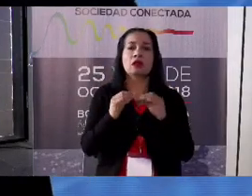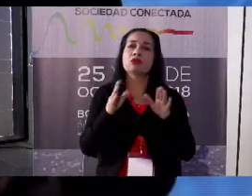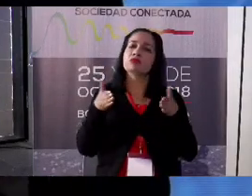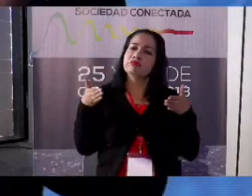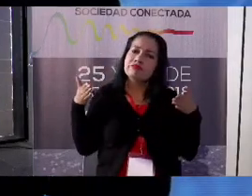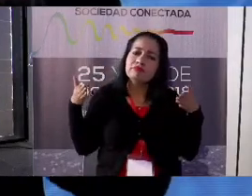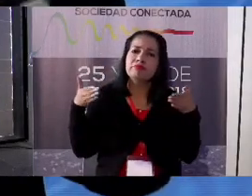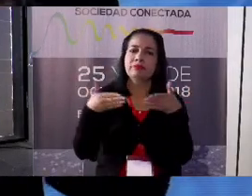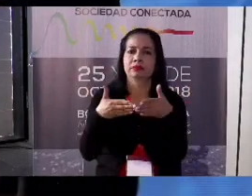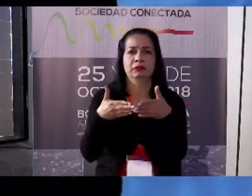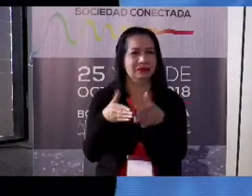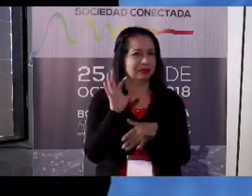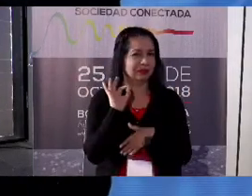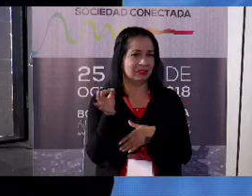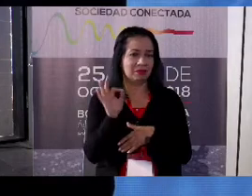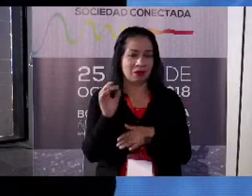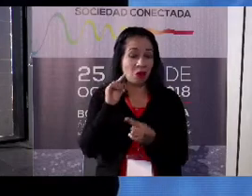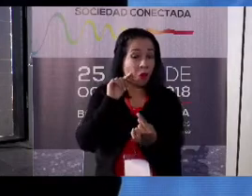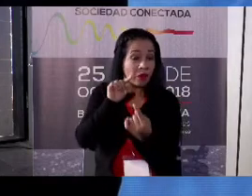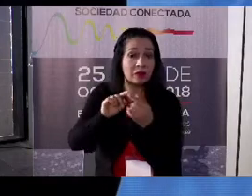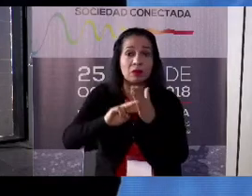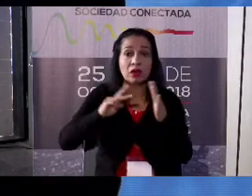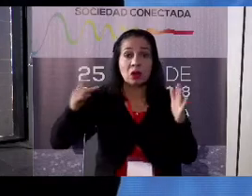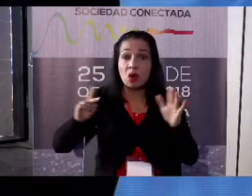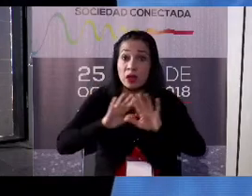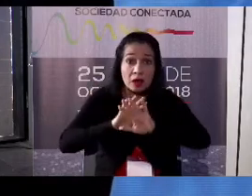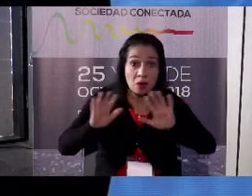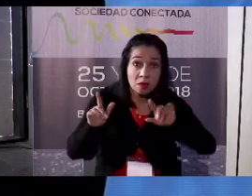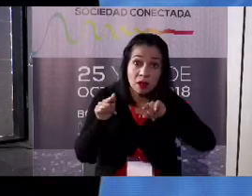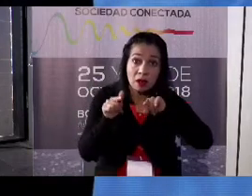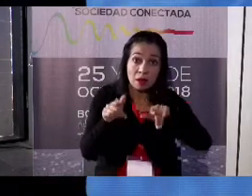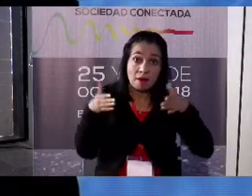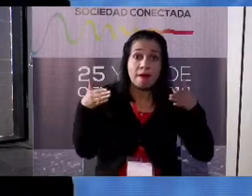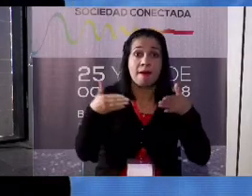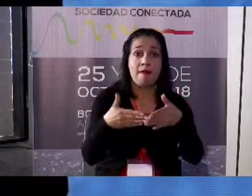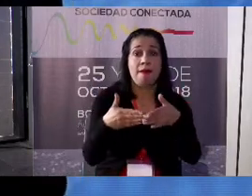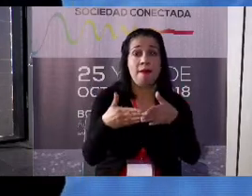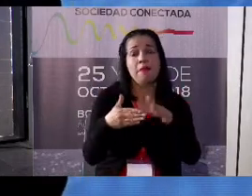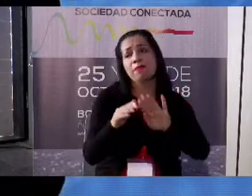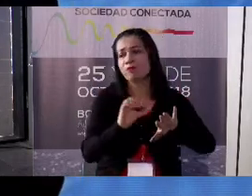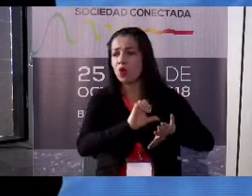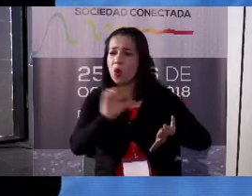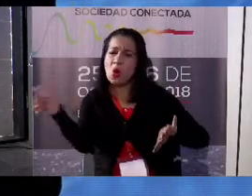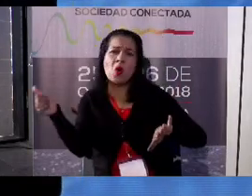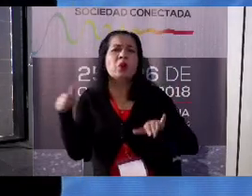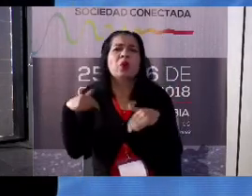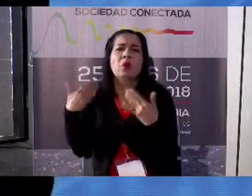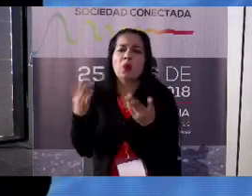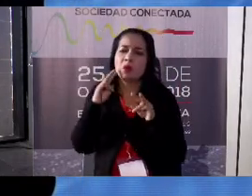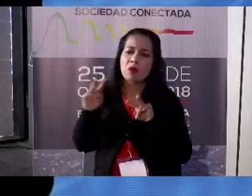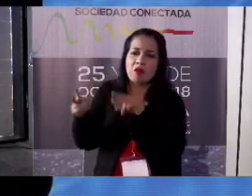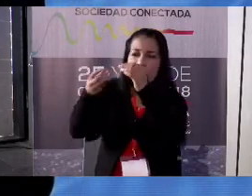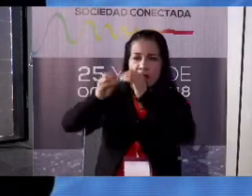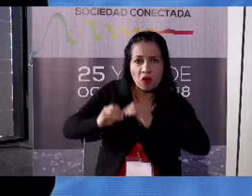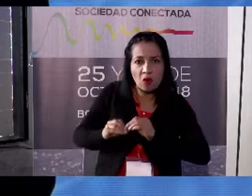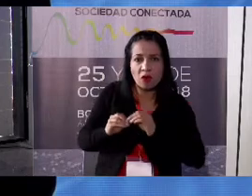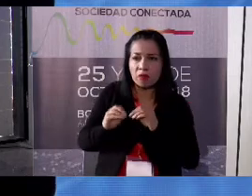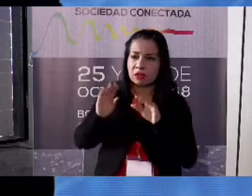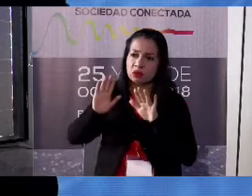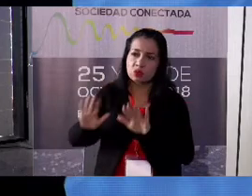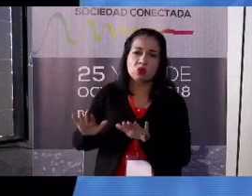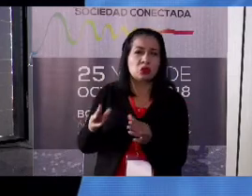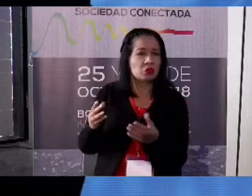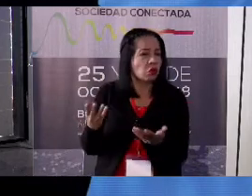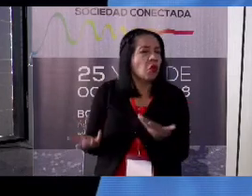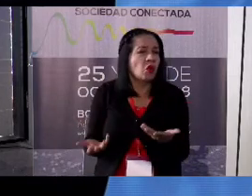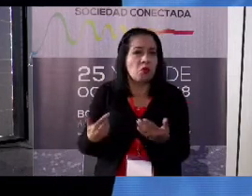metidos siempre en tecnología sino también en ver Cuáles pueden ser los Cuáles pueden ser las formas en